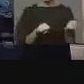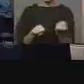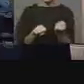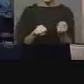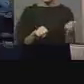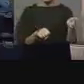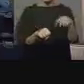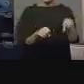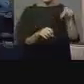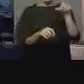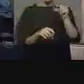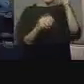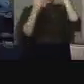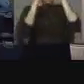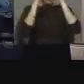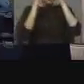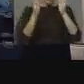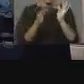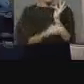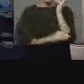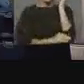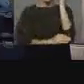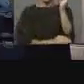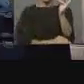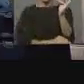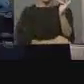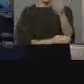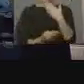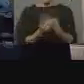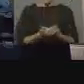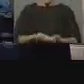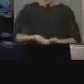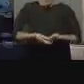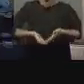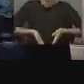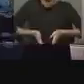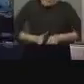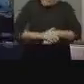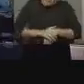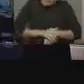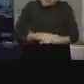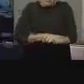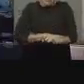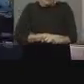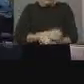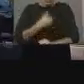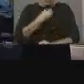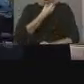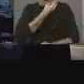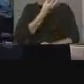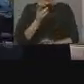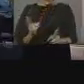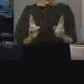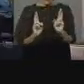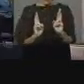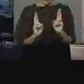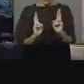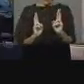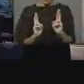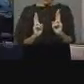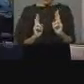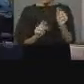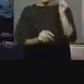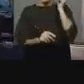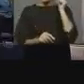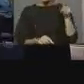son los que menos se preocupan en futuro de cuando esa guagua nace. Lo que digo es que ojalá a